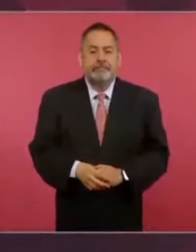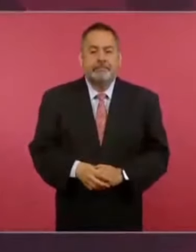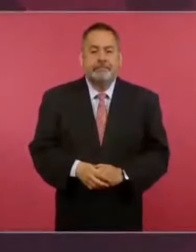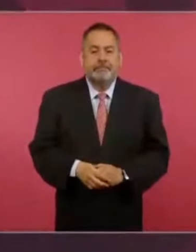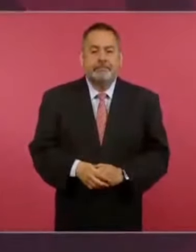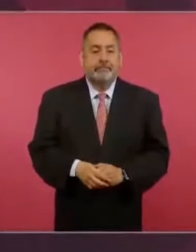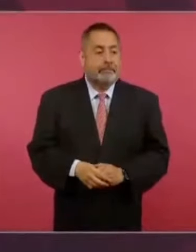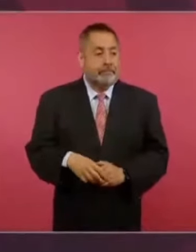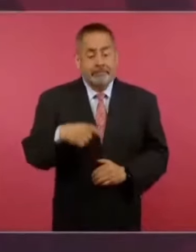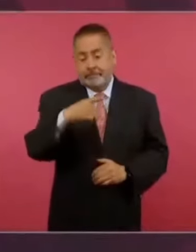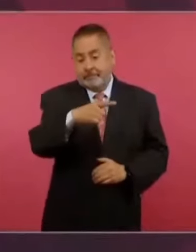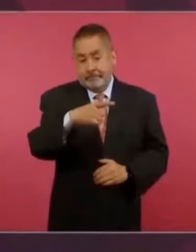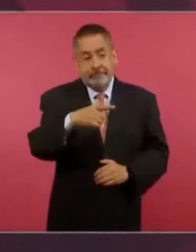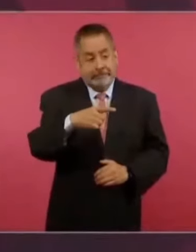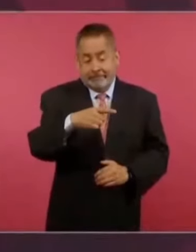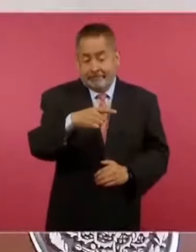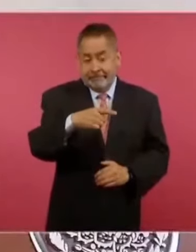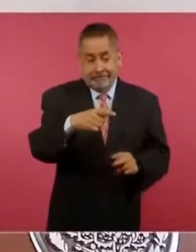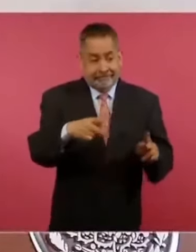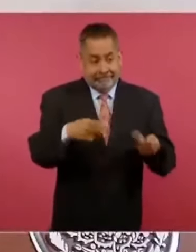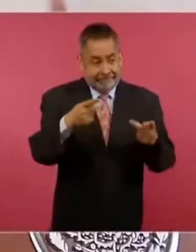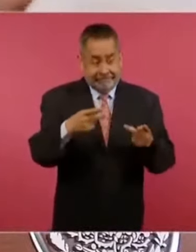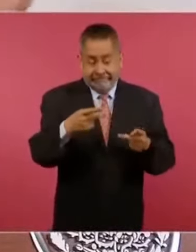era un precio